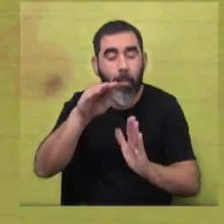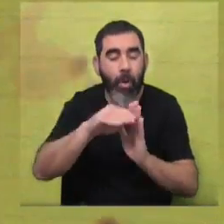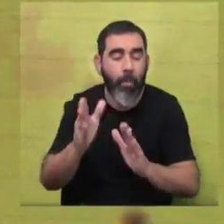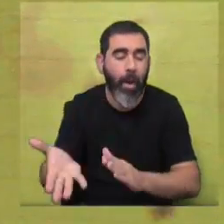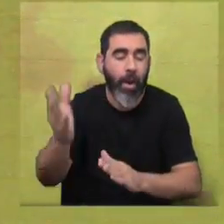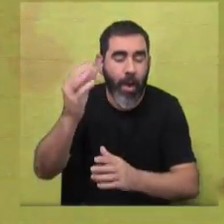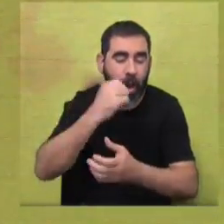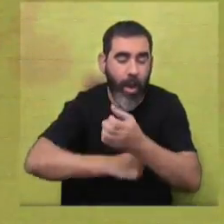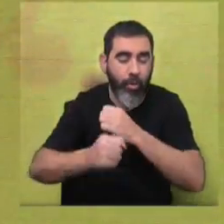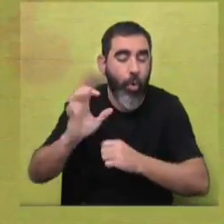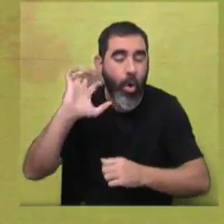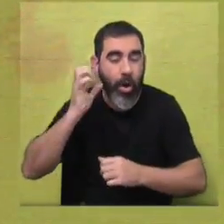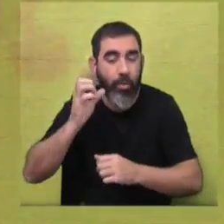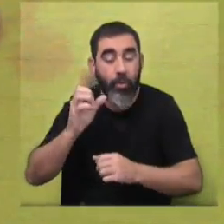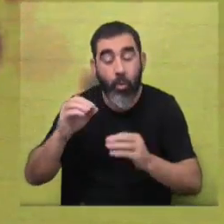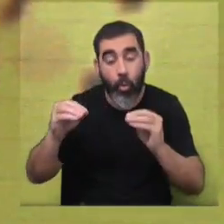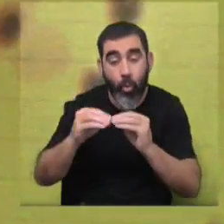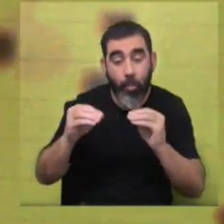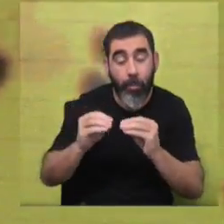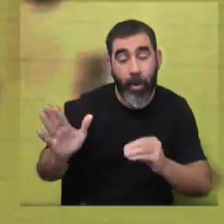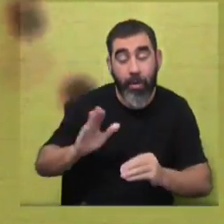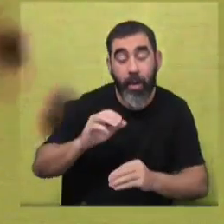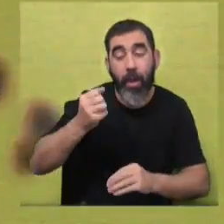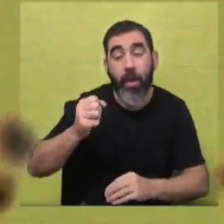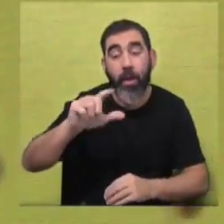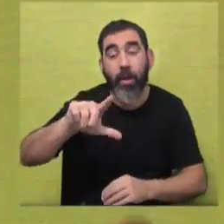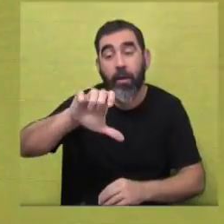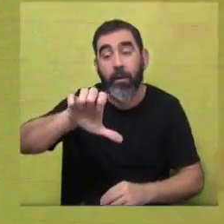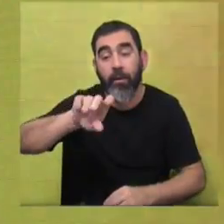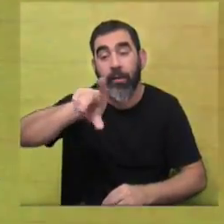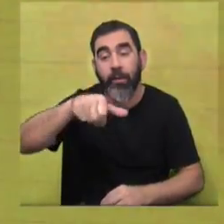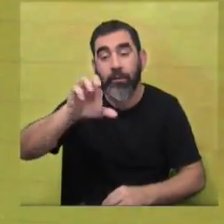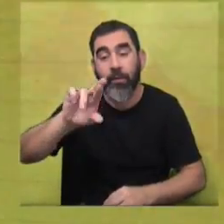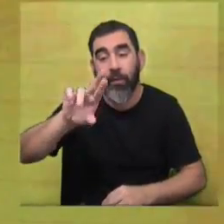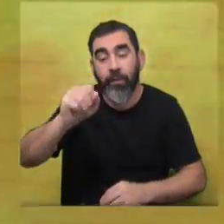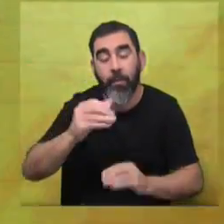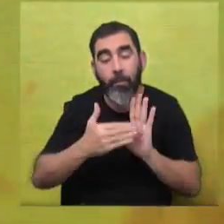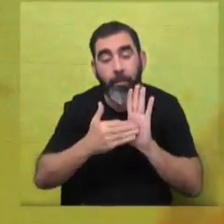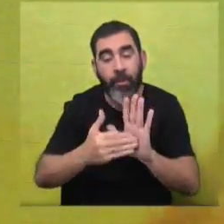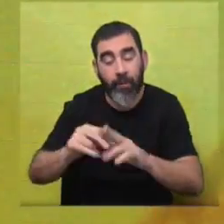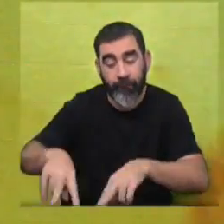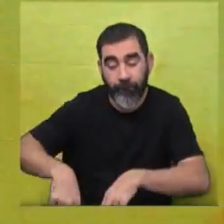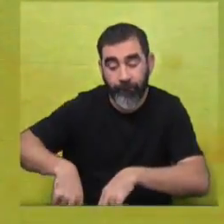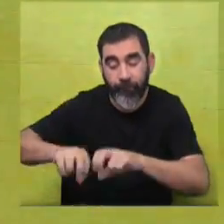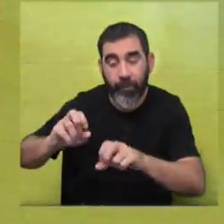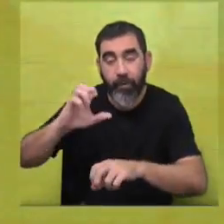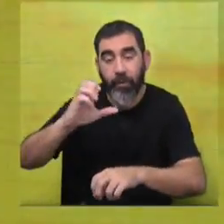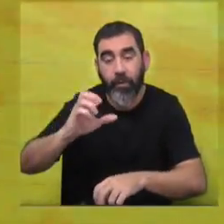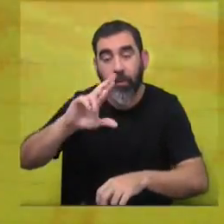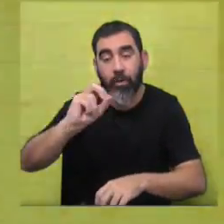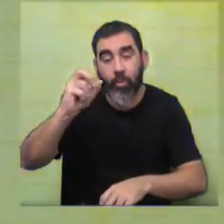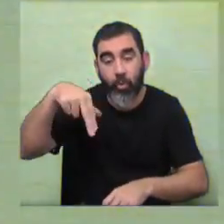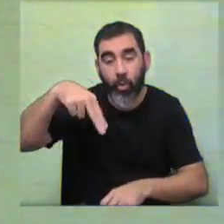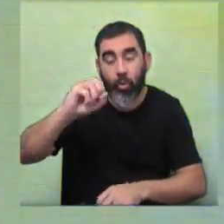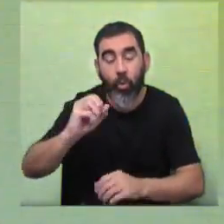Alexandra Perrón estuvo trabajando en este tema con un informe que tiene que ver con un nuevo estudio que desarrolla el Grupo de Investigación en Cronobiología de